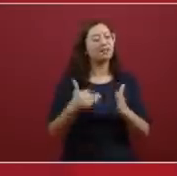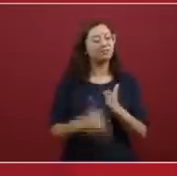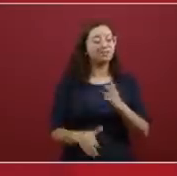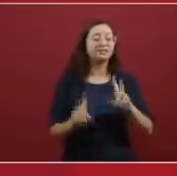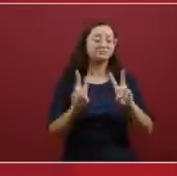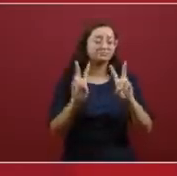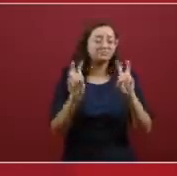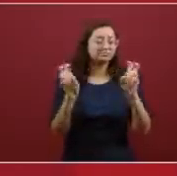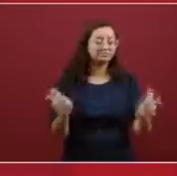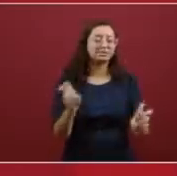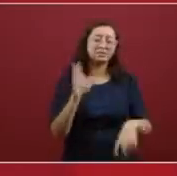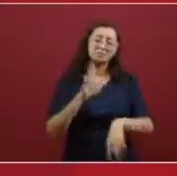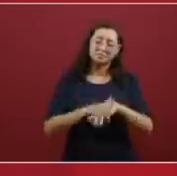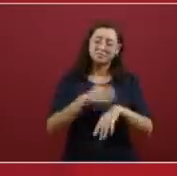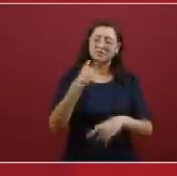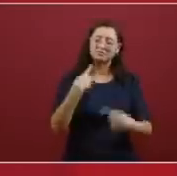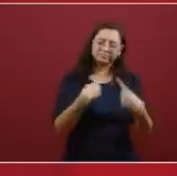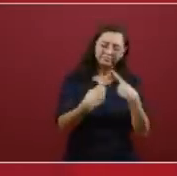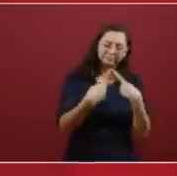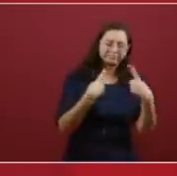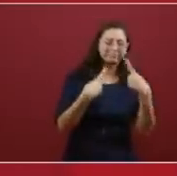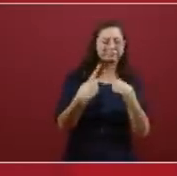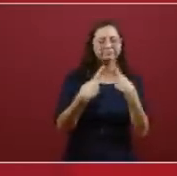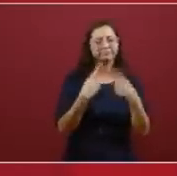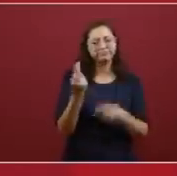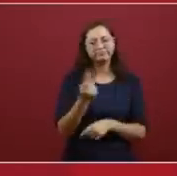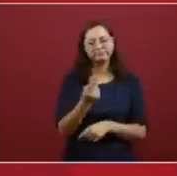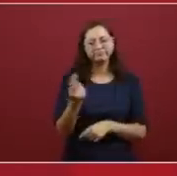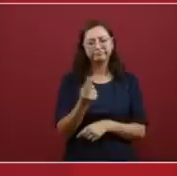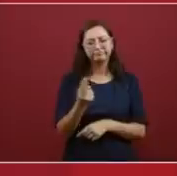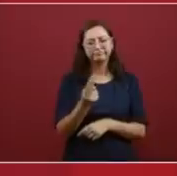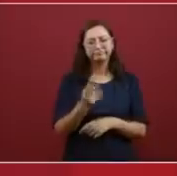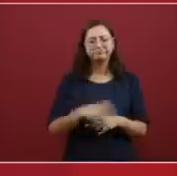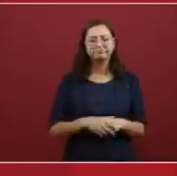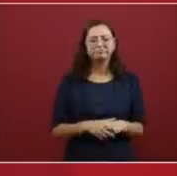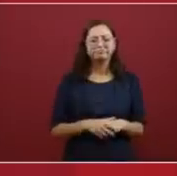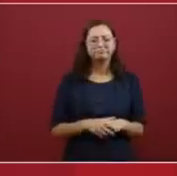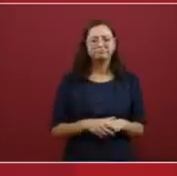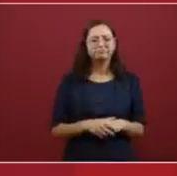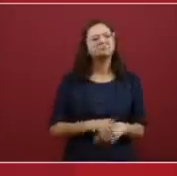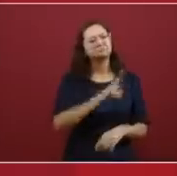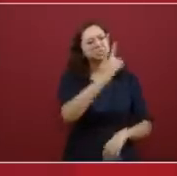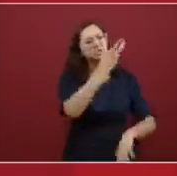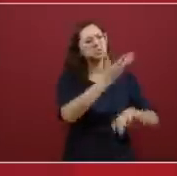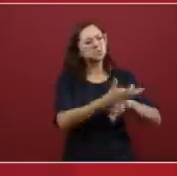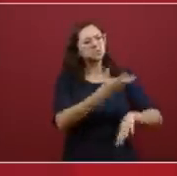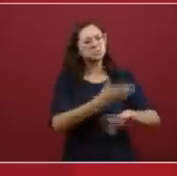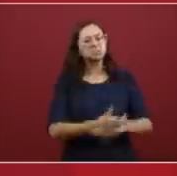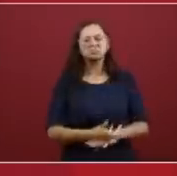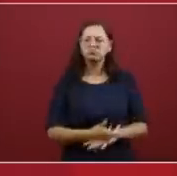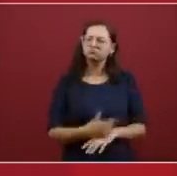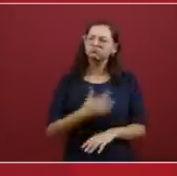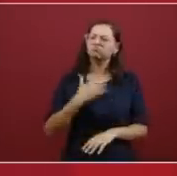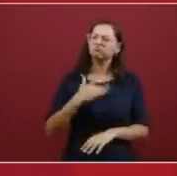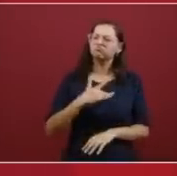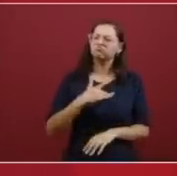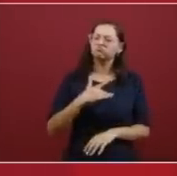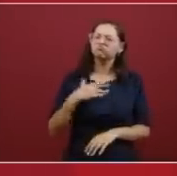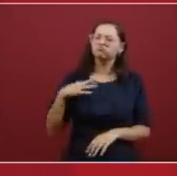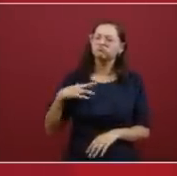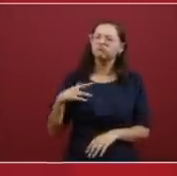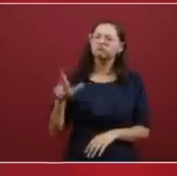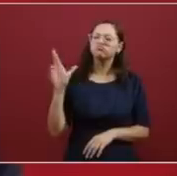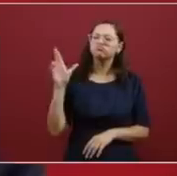están tratando y hay disposición de parte de Estados Unidos para